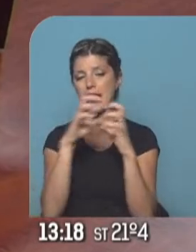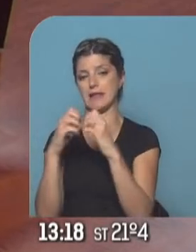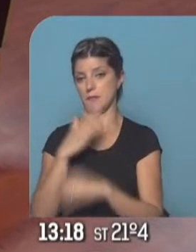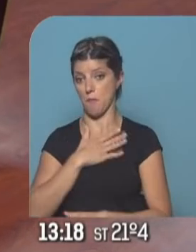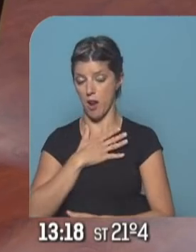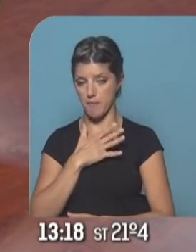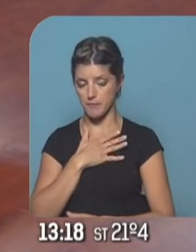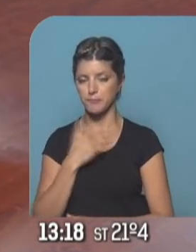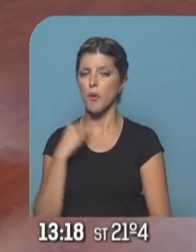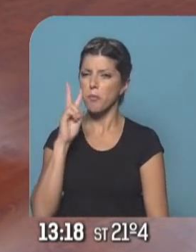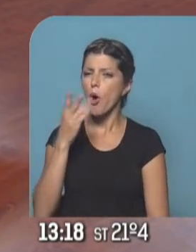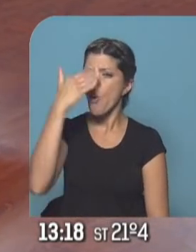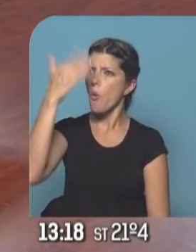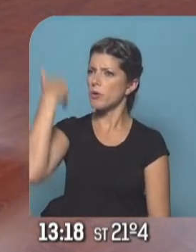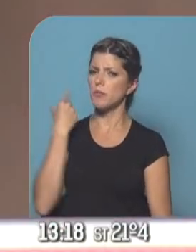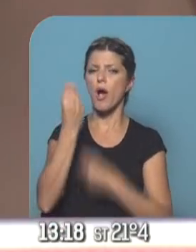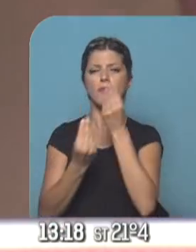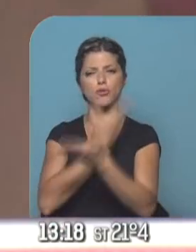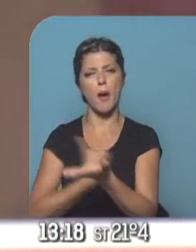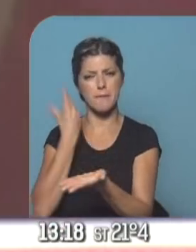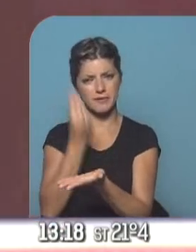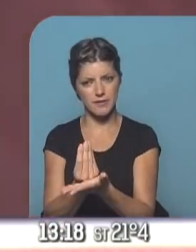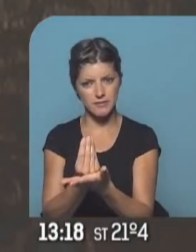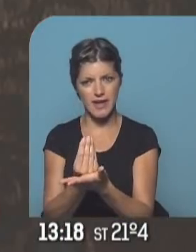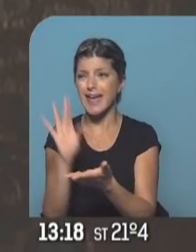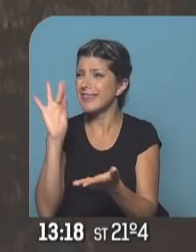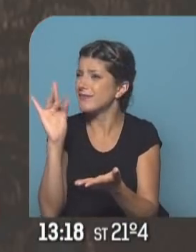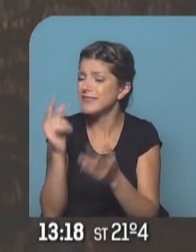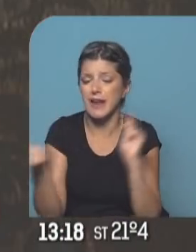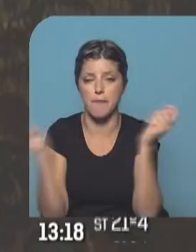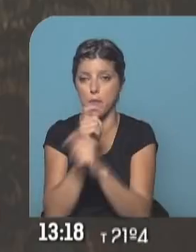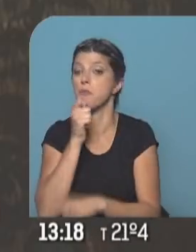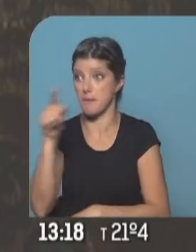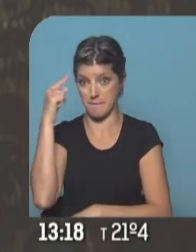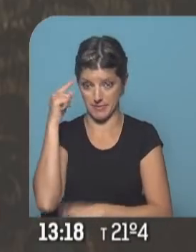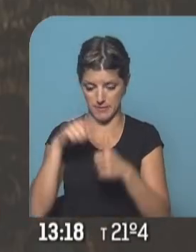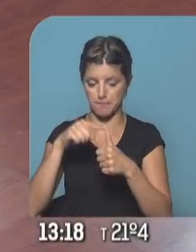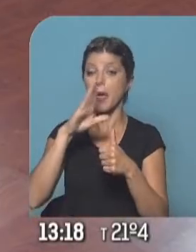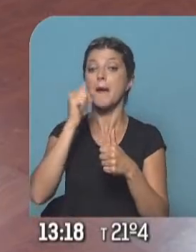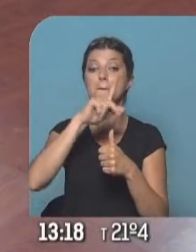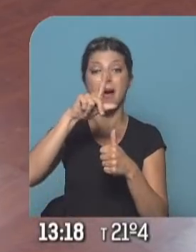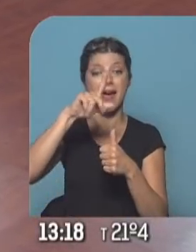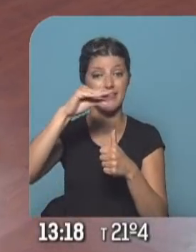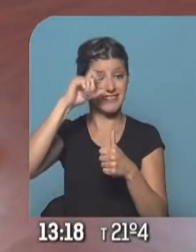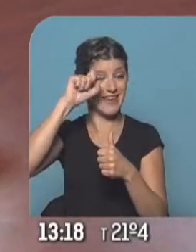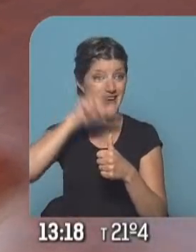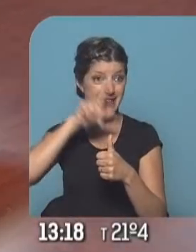candidatos presidenciales chilenos, hay un reflejo de la dificultad de Chile para cambiar. Fijémonos, Bachelet fue 2 veces